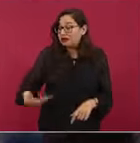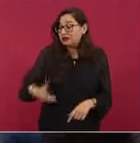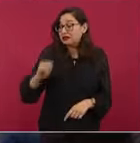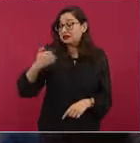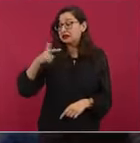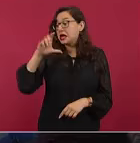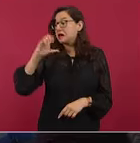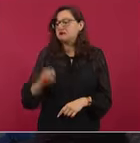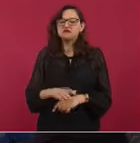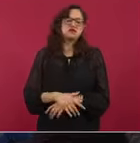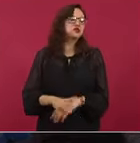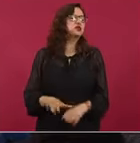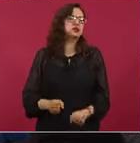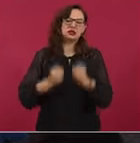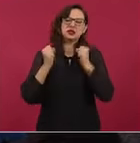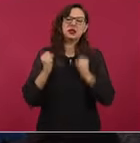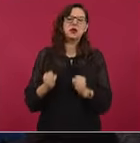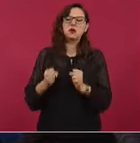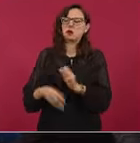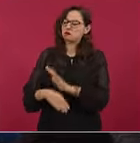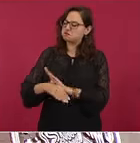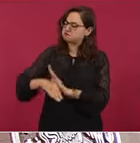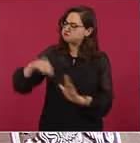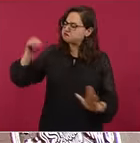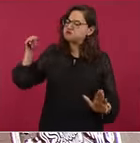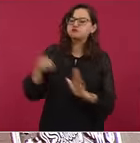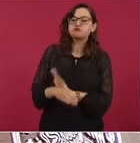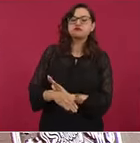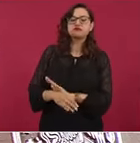Y no, nos ha llevado.